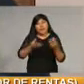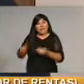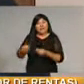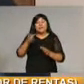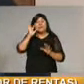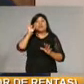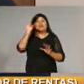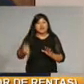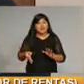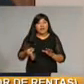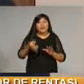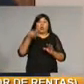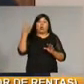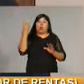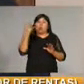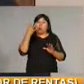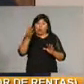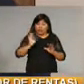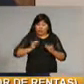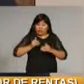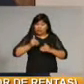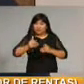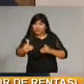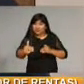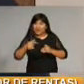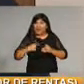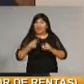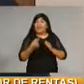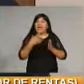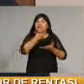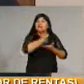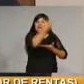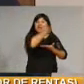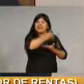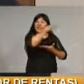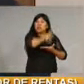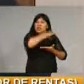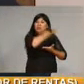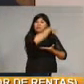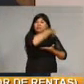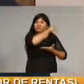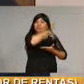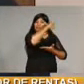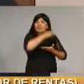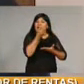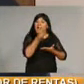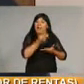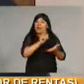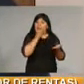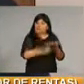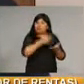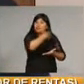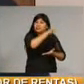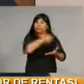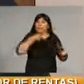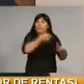posteriores el débito automático de este impuesto con una reducción del 10% del capital digamos esto es así esto es importante